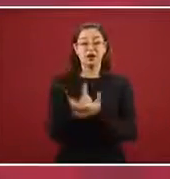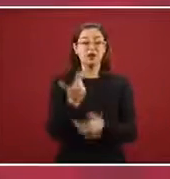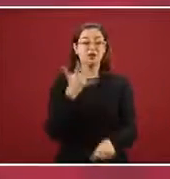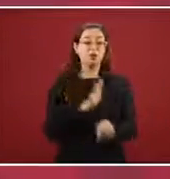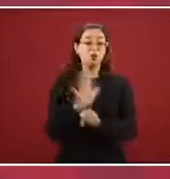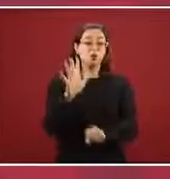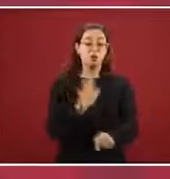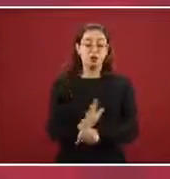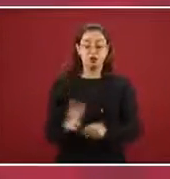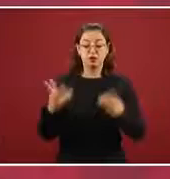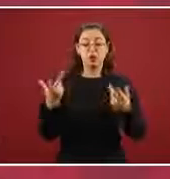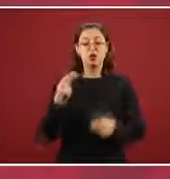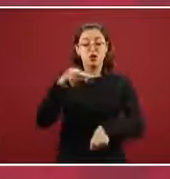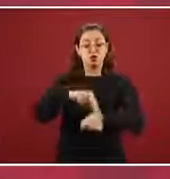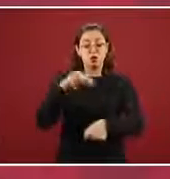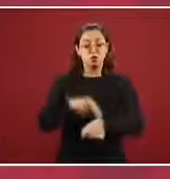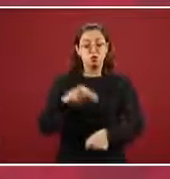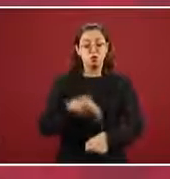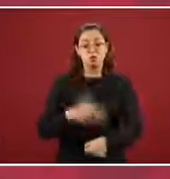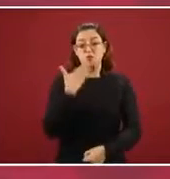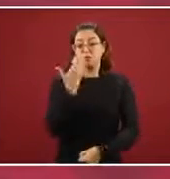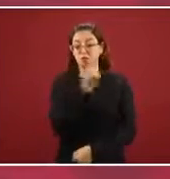no quieren ir a trabajar